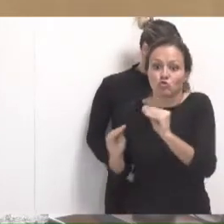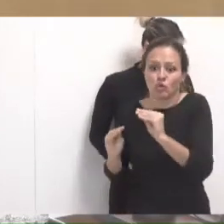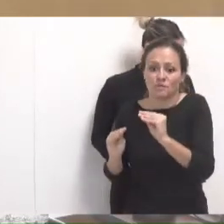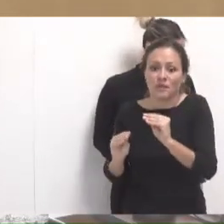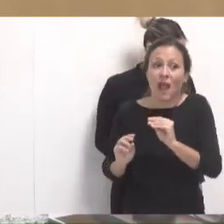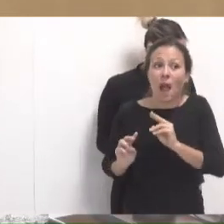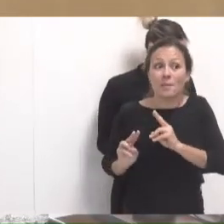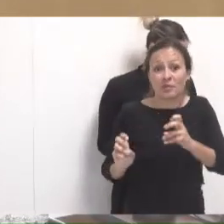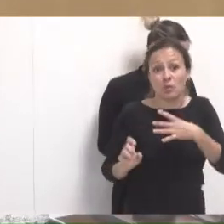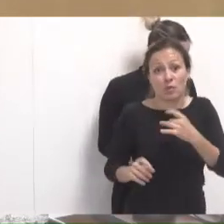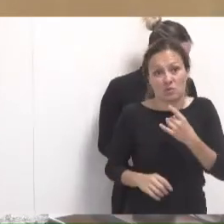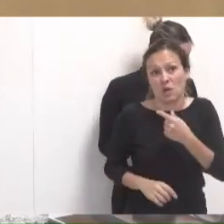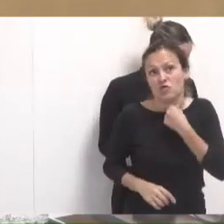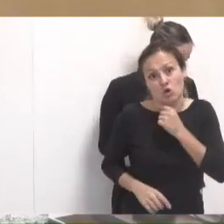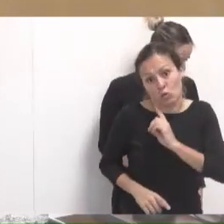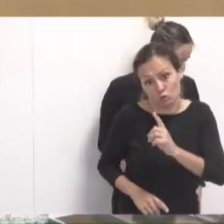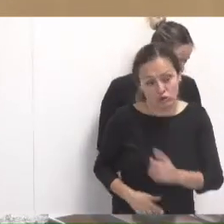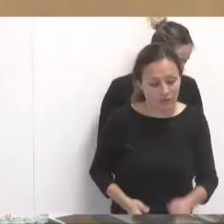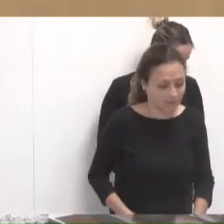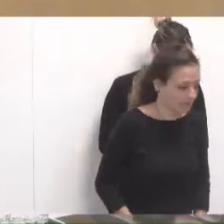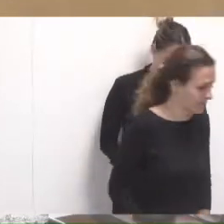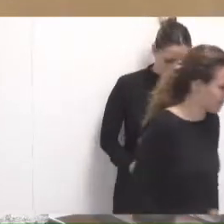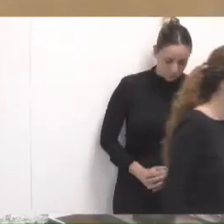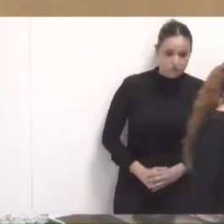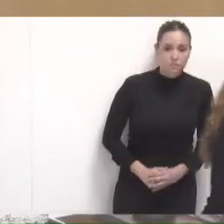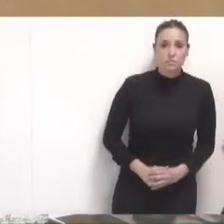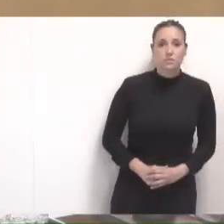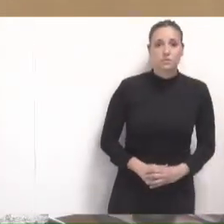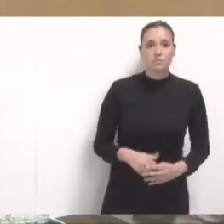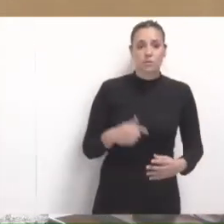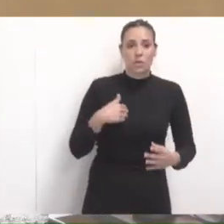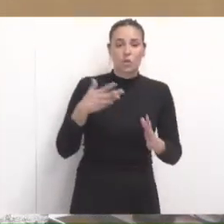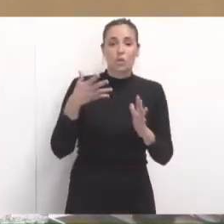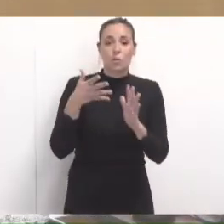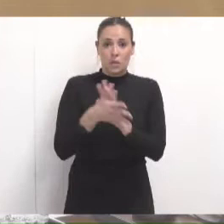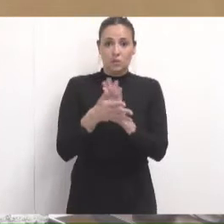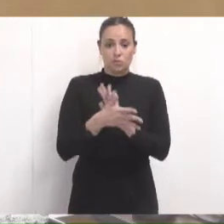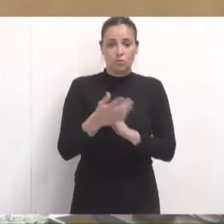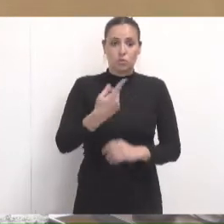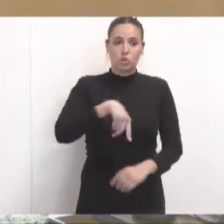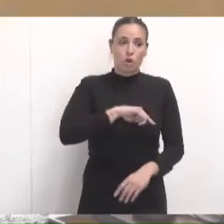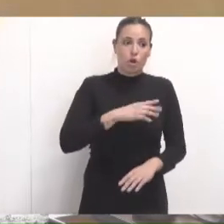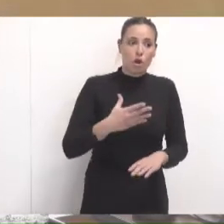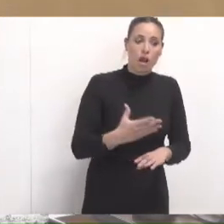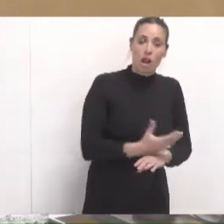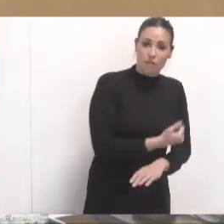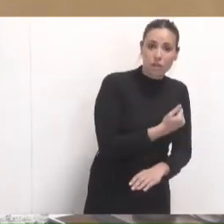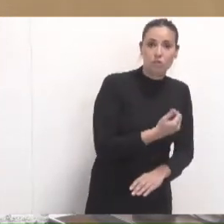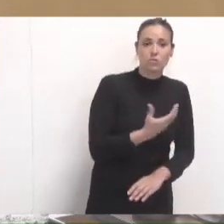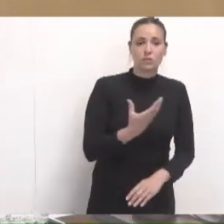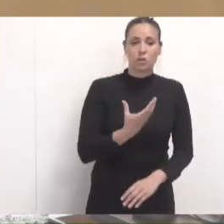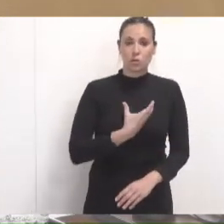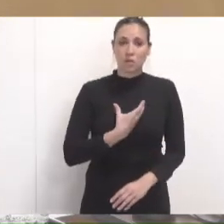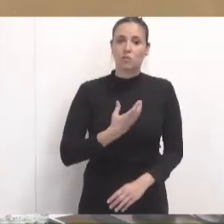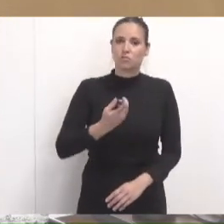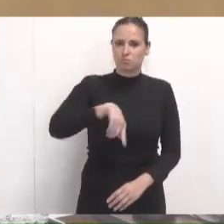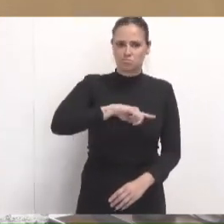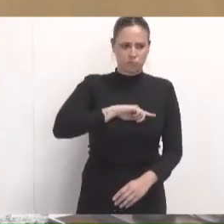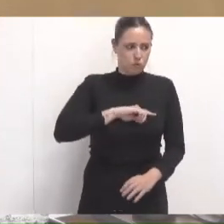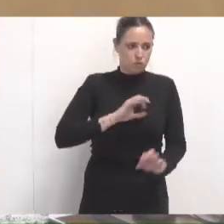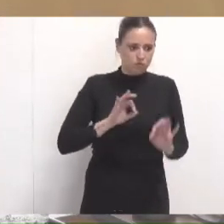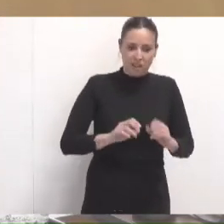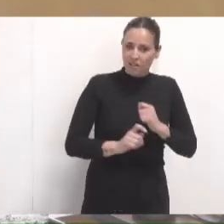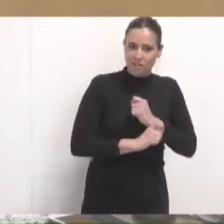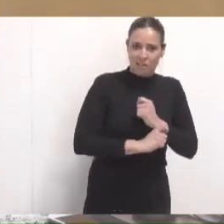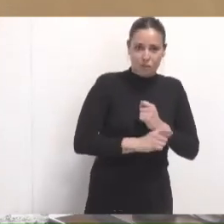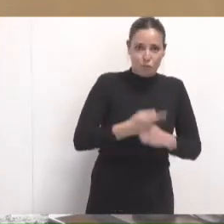no sean gratas. Me explico. Los cabildos de los ayuntamientos tenemos los instrumentos y las herramientas que tenemos, muy